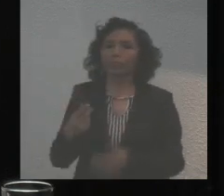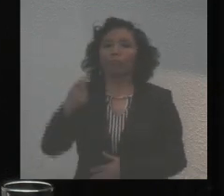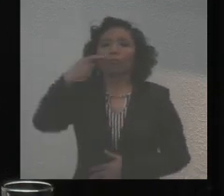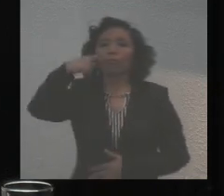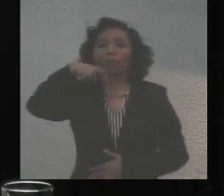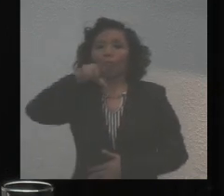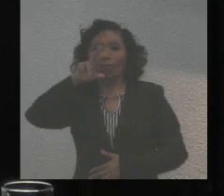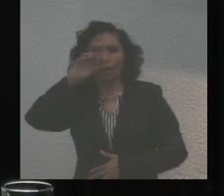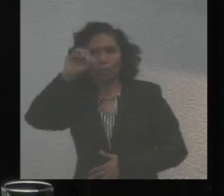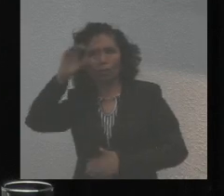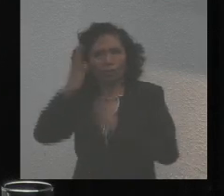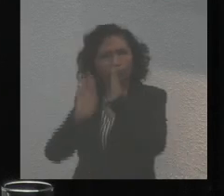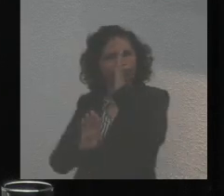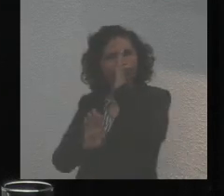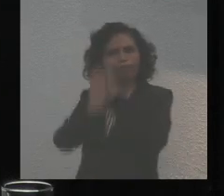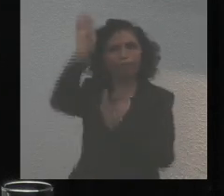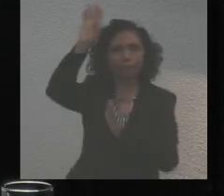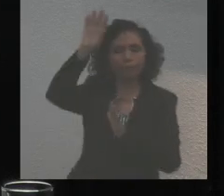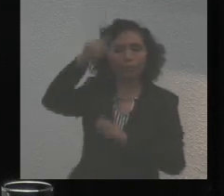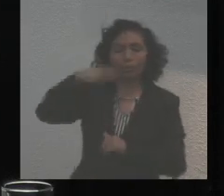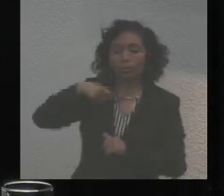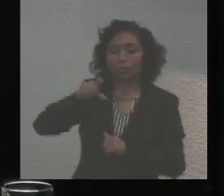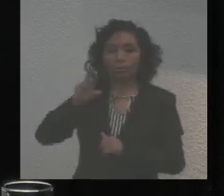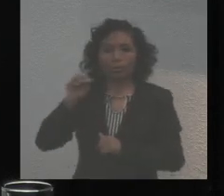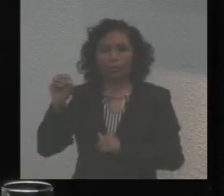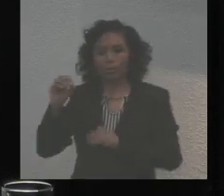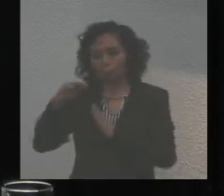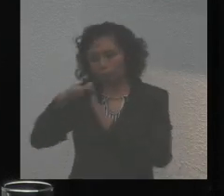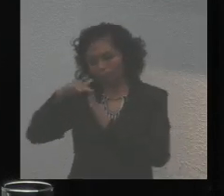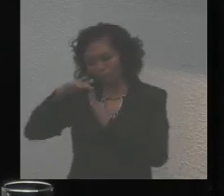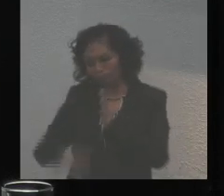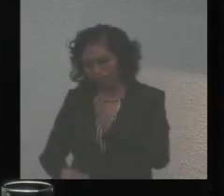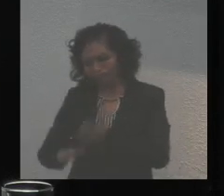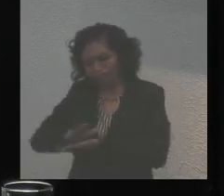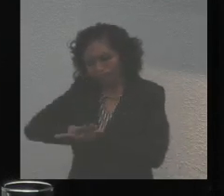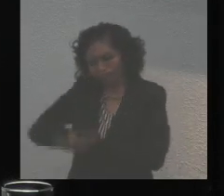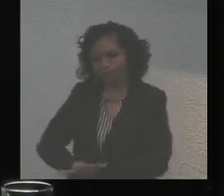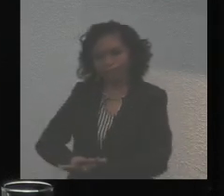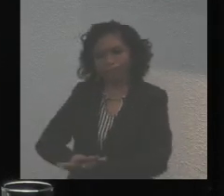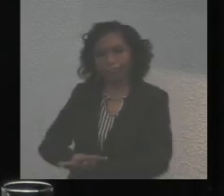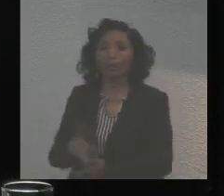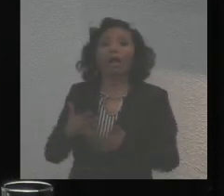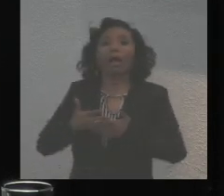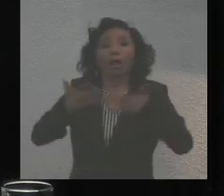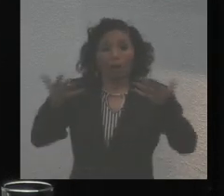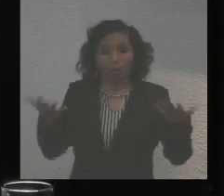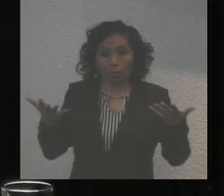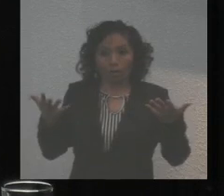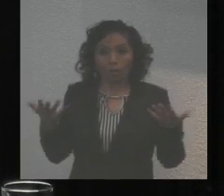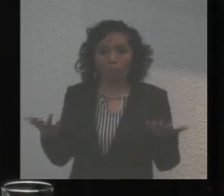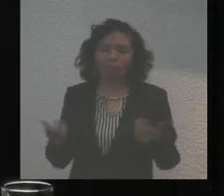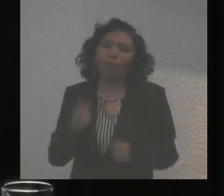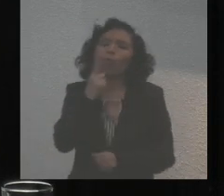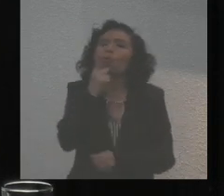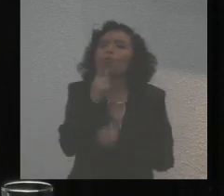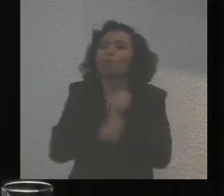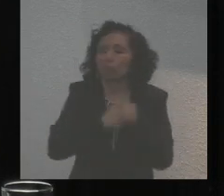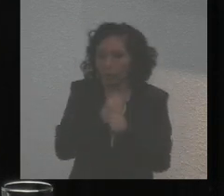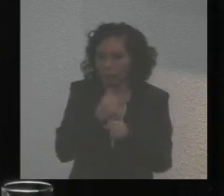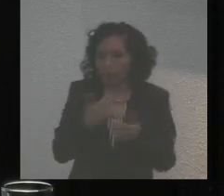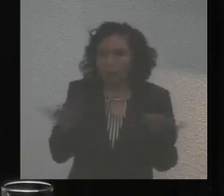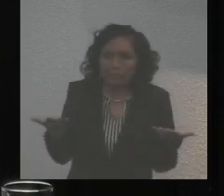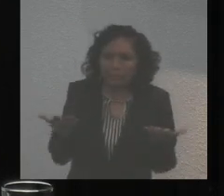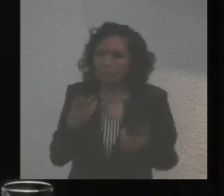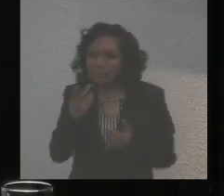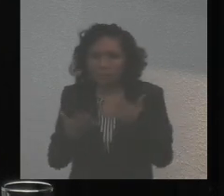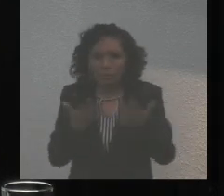Roo próspero y pujante y el Quintana Roo marginado y olvidado. Llevamos apenas un año. Y claro que